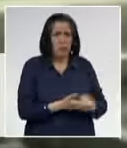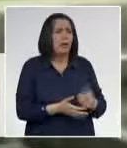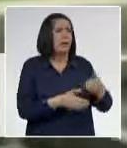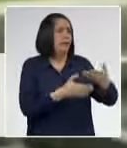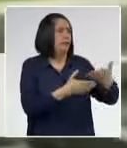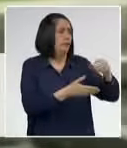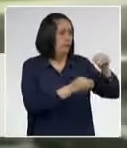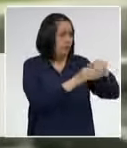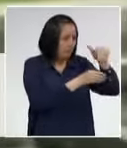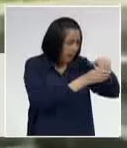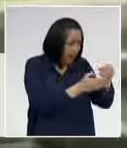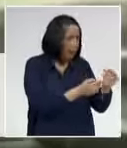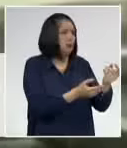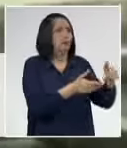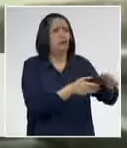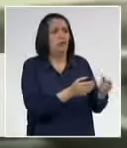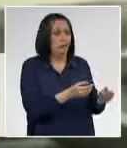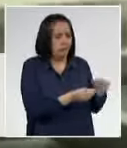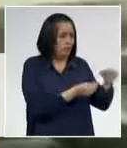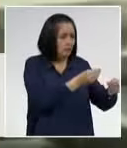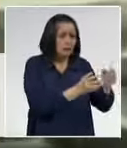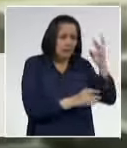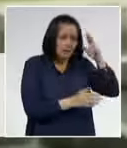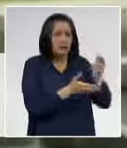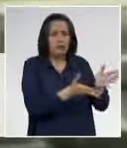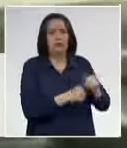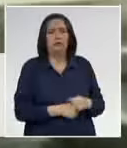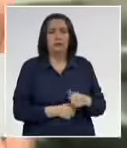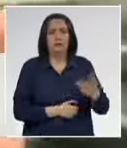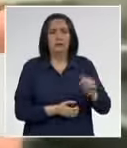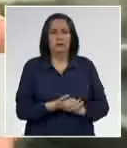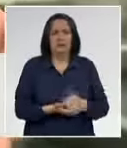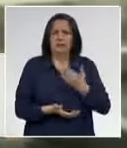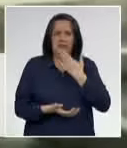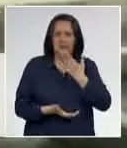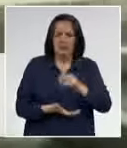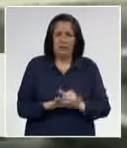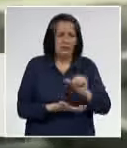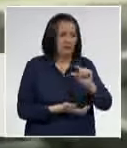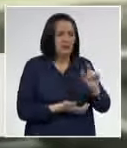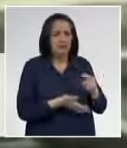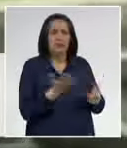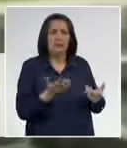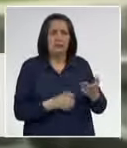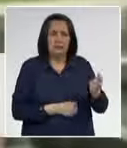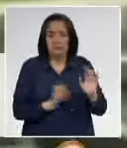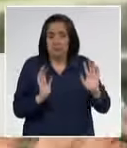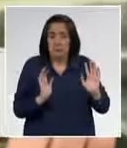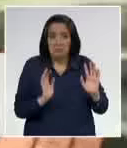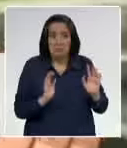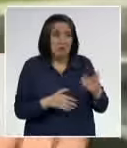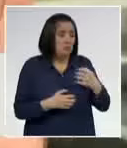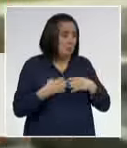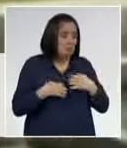cuentas, transferencias y motivos. ¿Quién es AG entonces en las anotaciones de Marcelo Odebrecht? Les da mucha